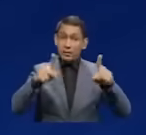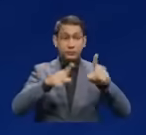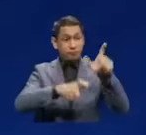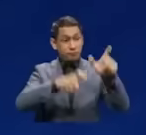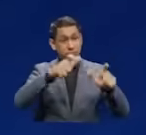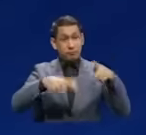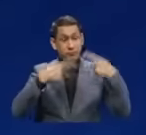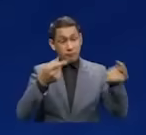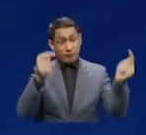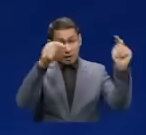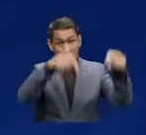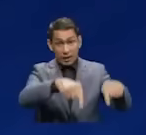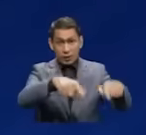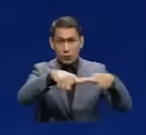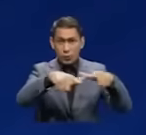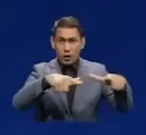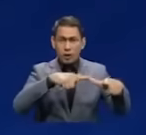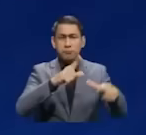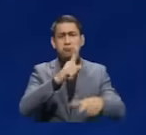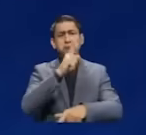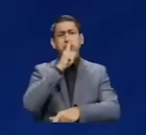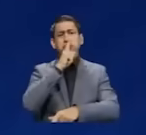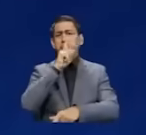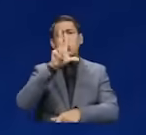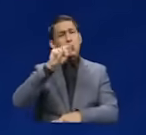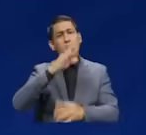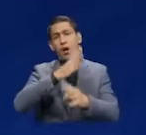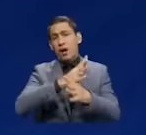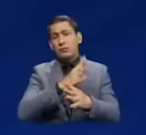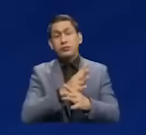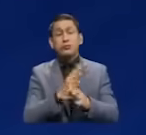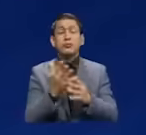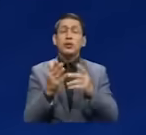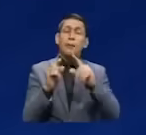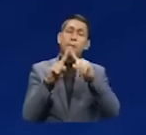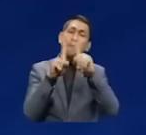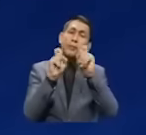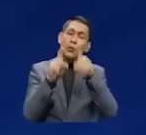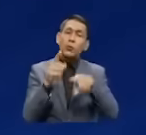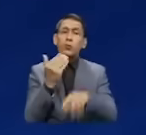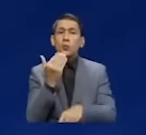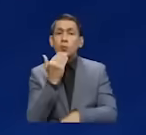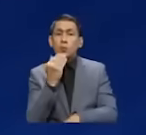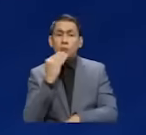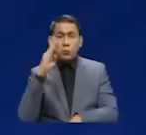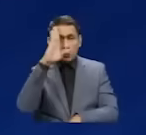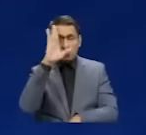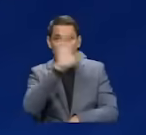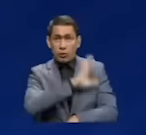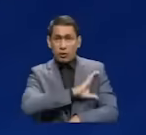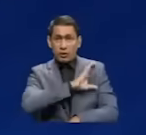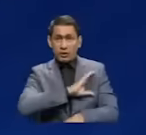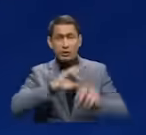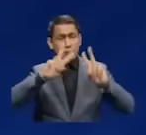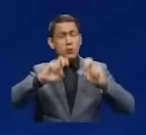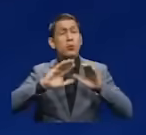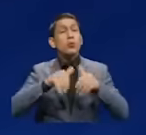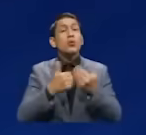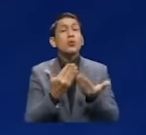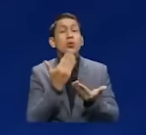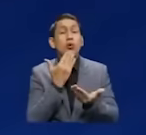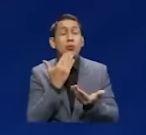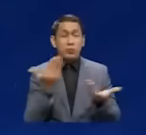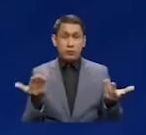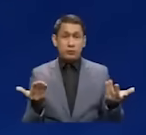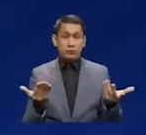dar ningún tipo de información. No se quieren meter en problemas. Ellos tienen ese viejo adagio que dice que en boca